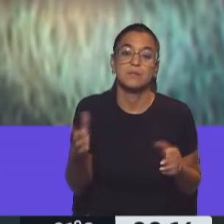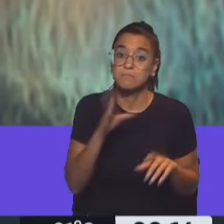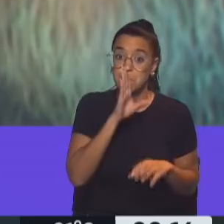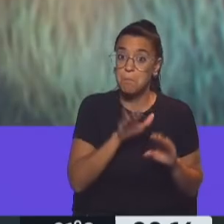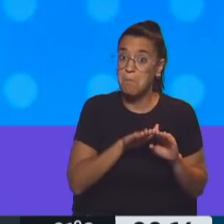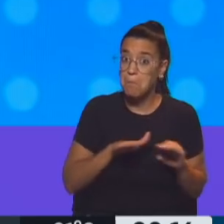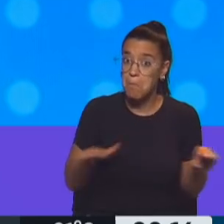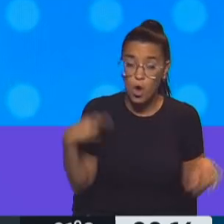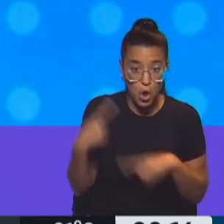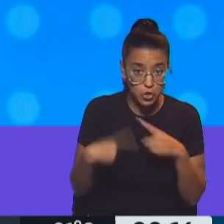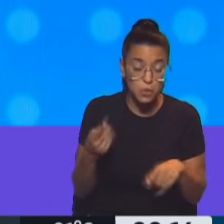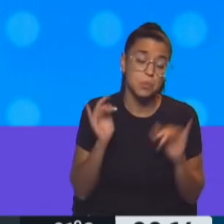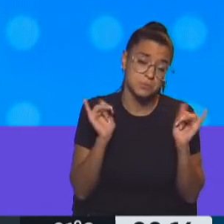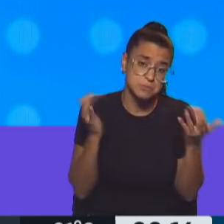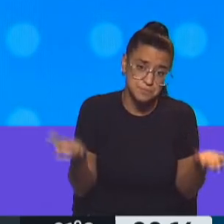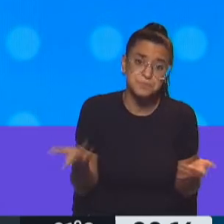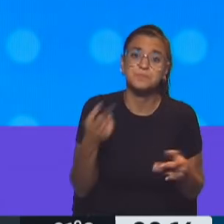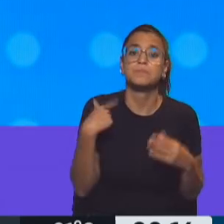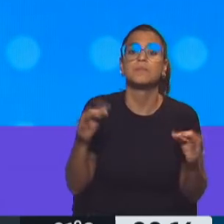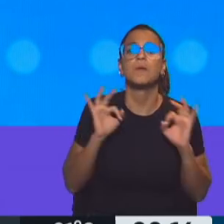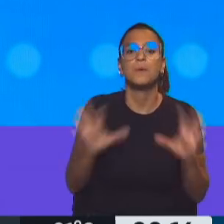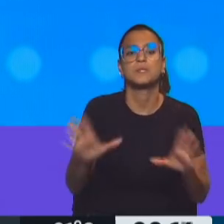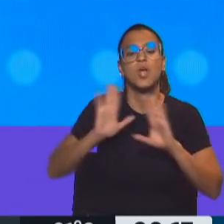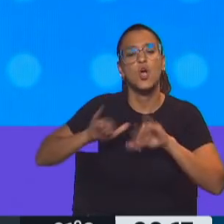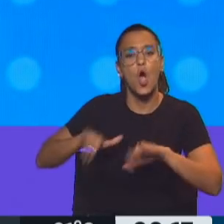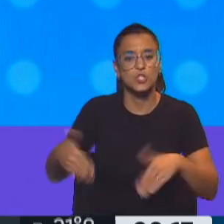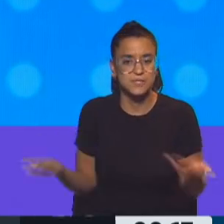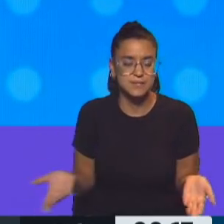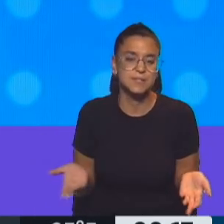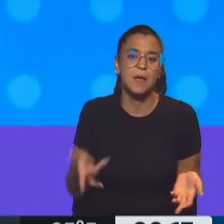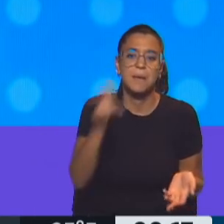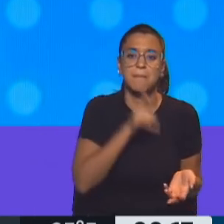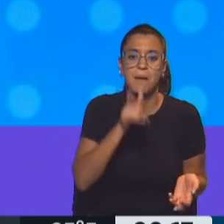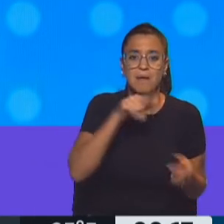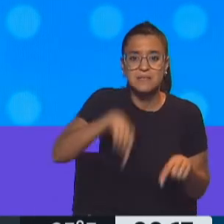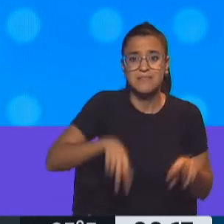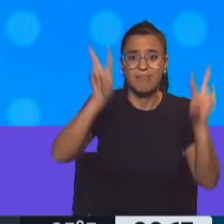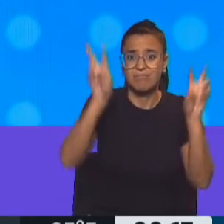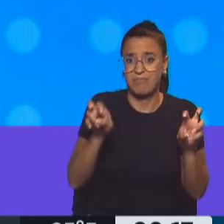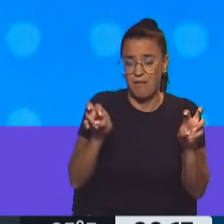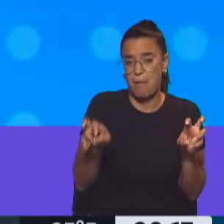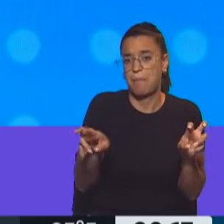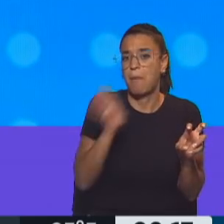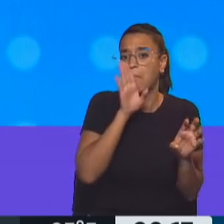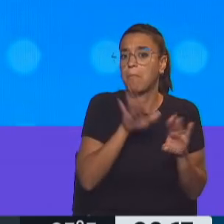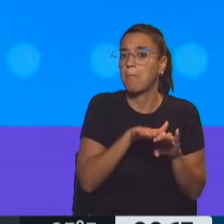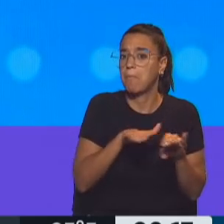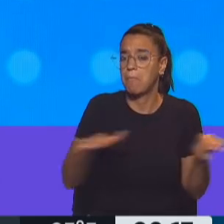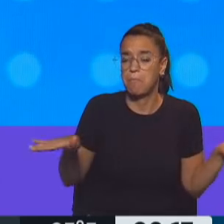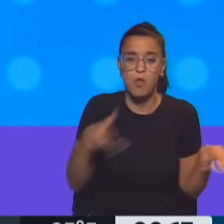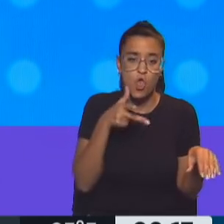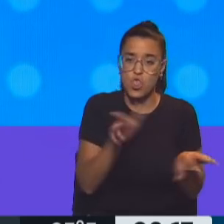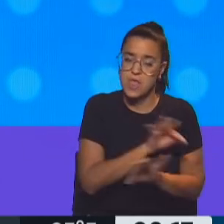silencio absolutamente está de vacaciones en la costa atlántica y parece que este tema por lo menos sobre este tema no va a hacer